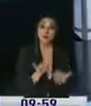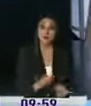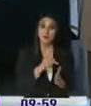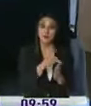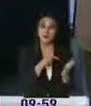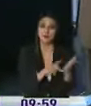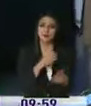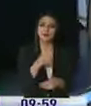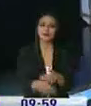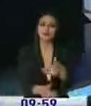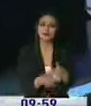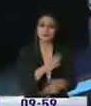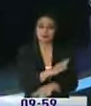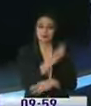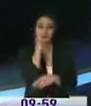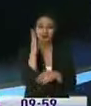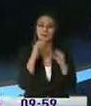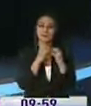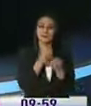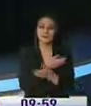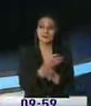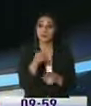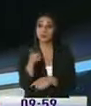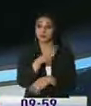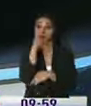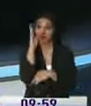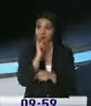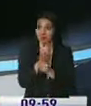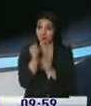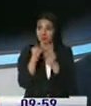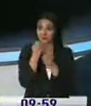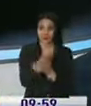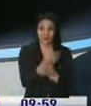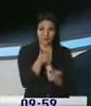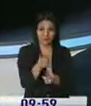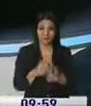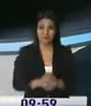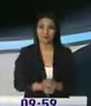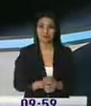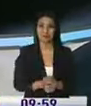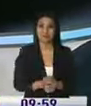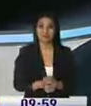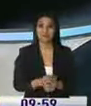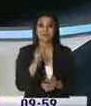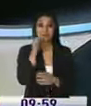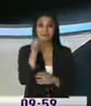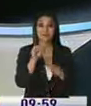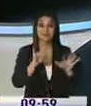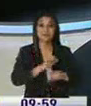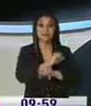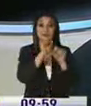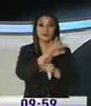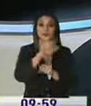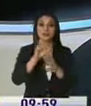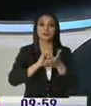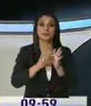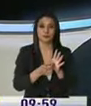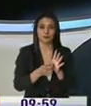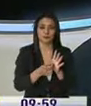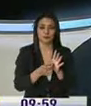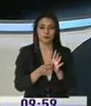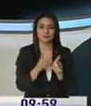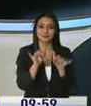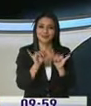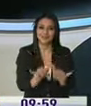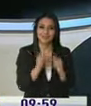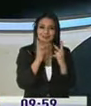Regresamos en pocos minutos con más información. Usted a las 12, recuerde esperar a Berito. De nuestra parte, 6:55 de la mañana y miércoles estaremos de vuelta.